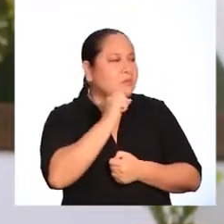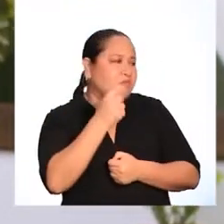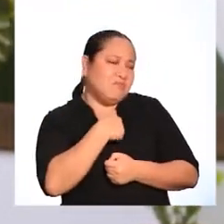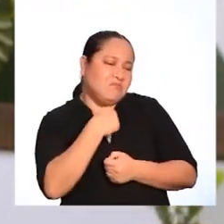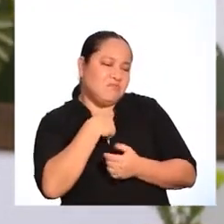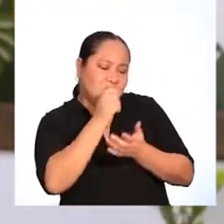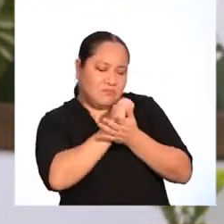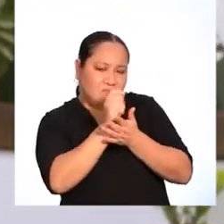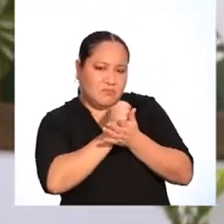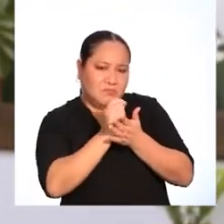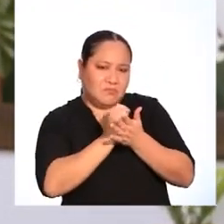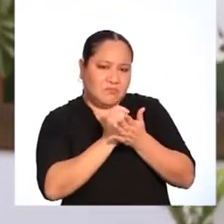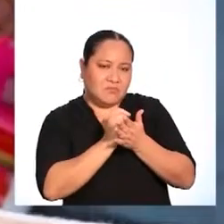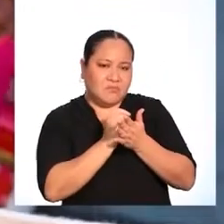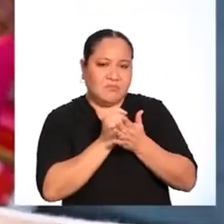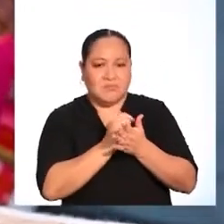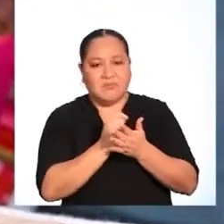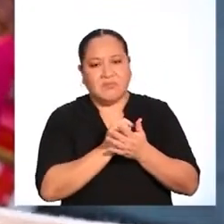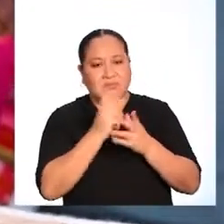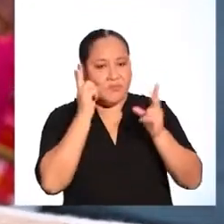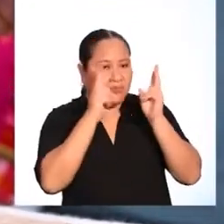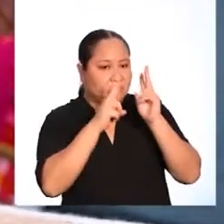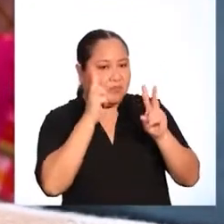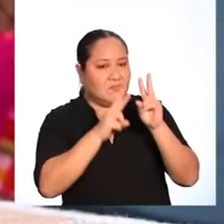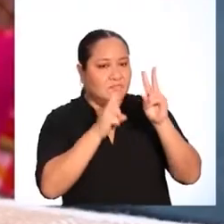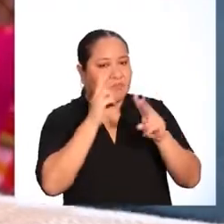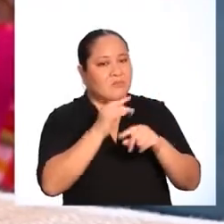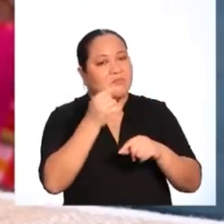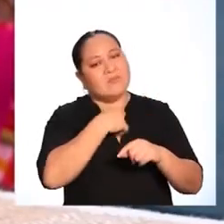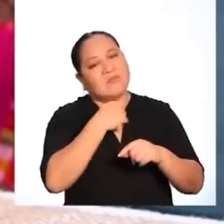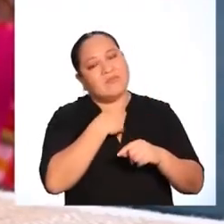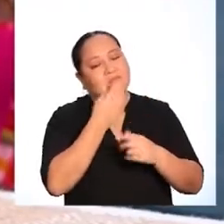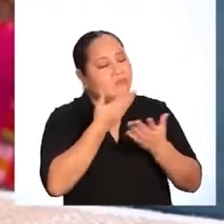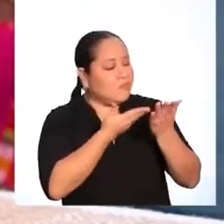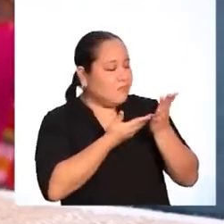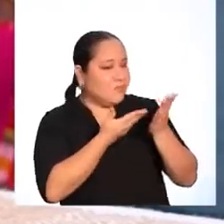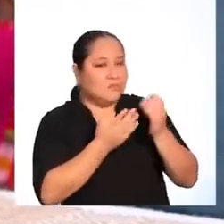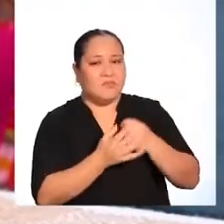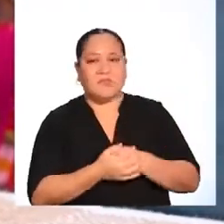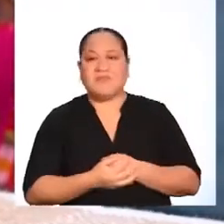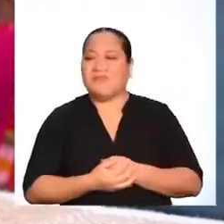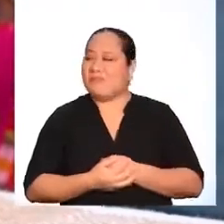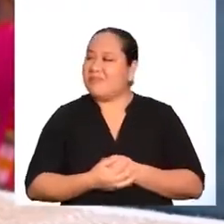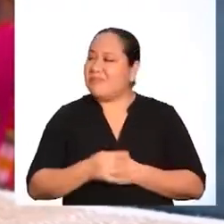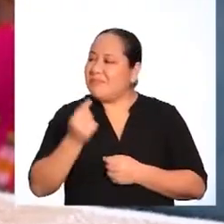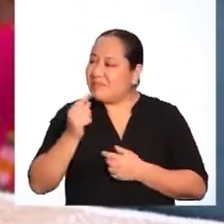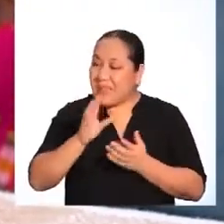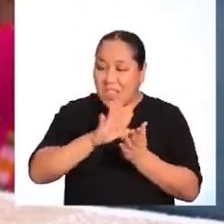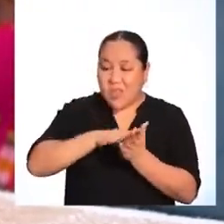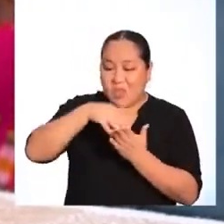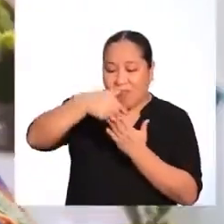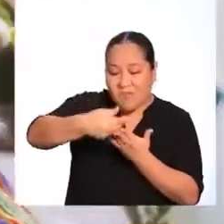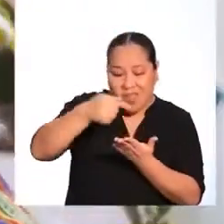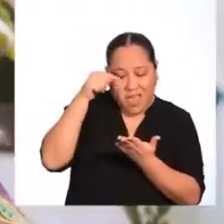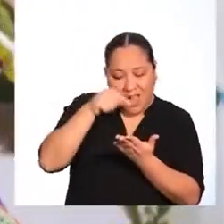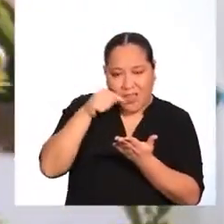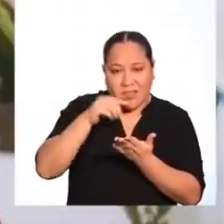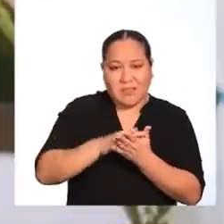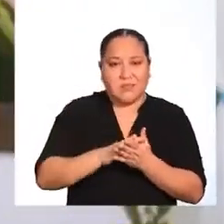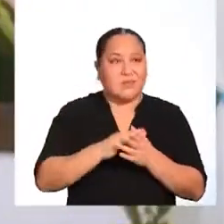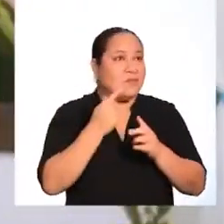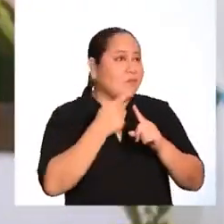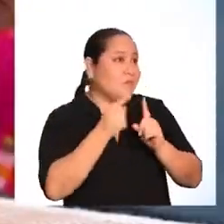acá yo lo digo todo y pues mirad mirad lo que tengo aquí en tu libreta